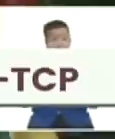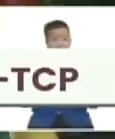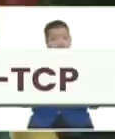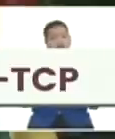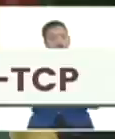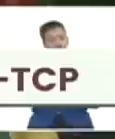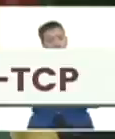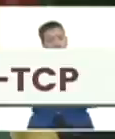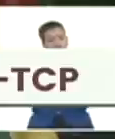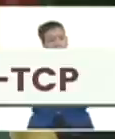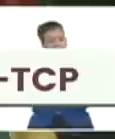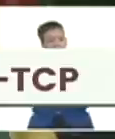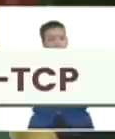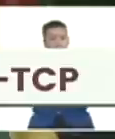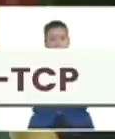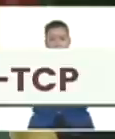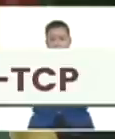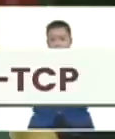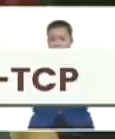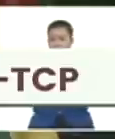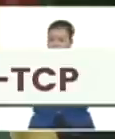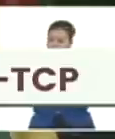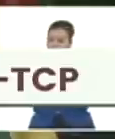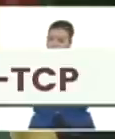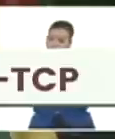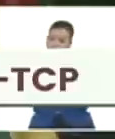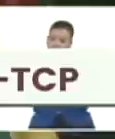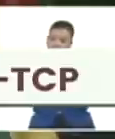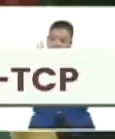equitativa y oportuna de las vacunas.